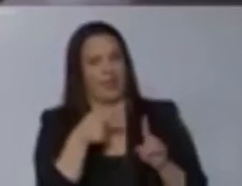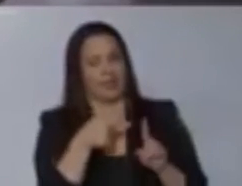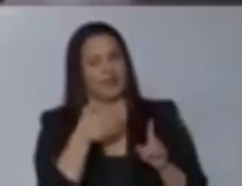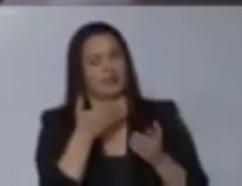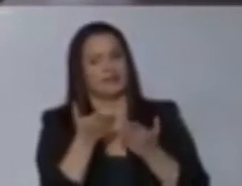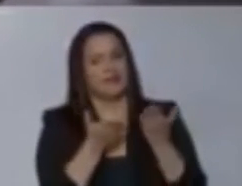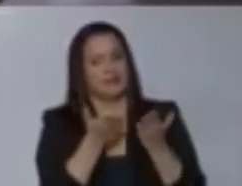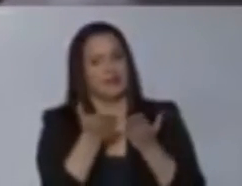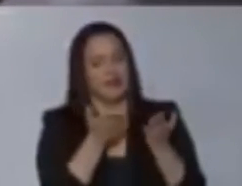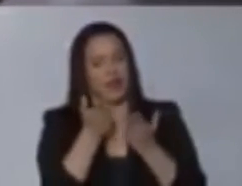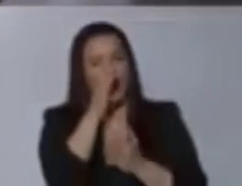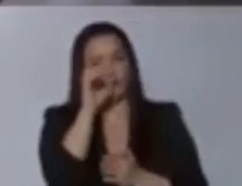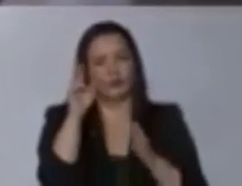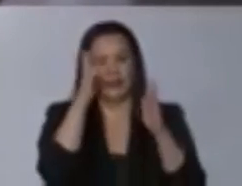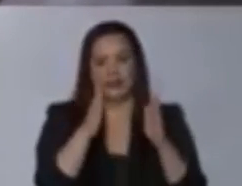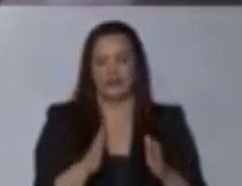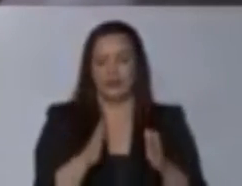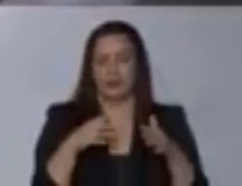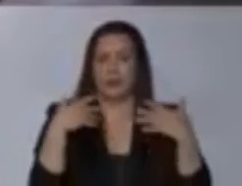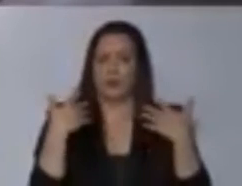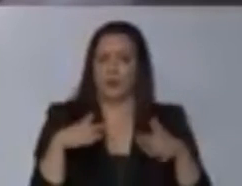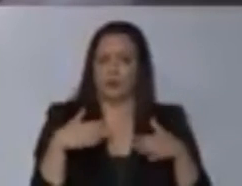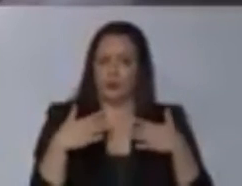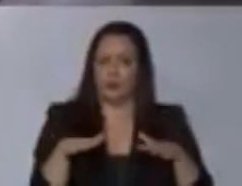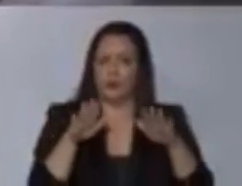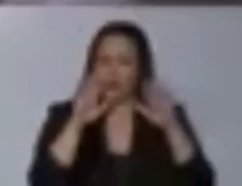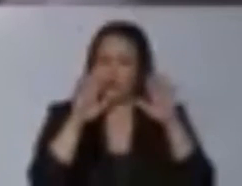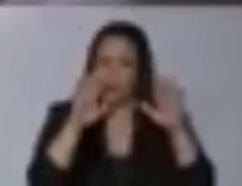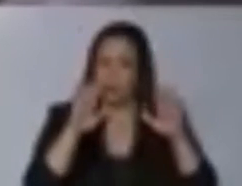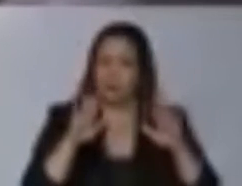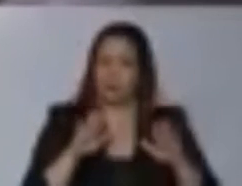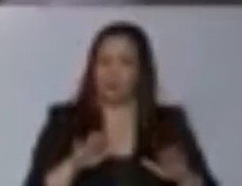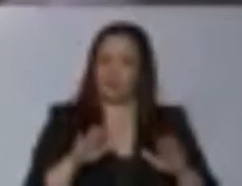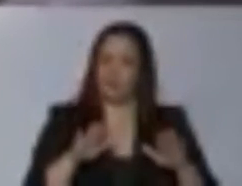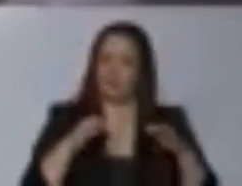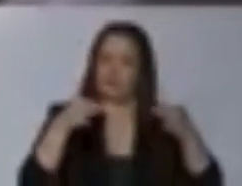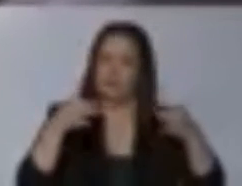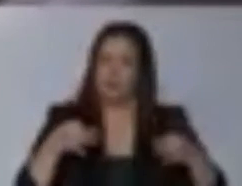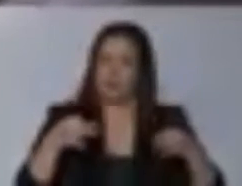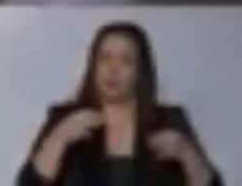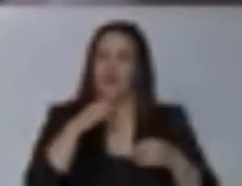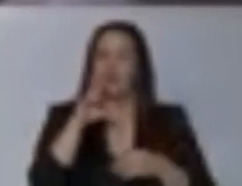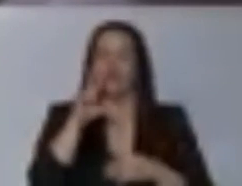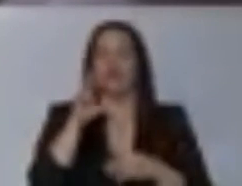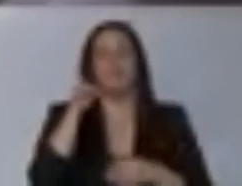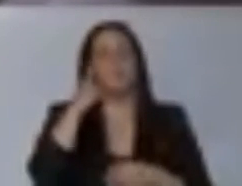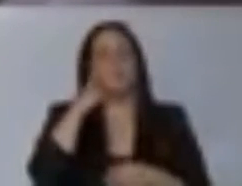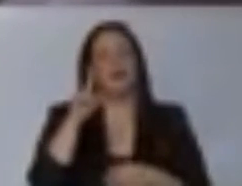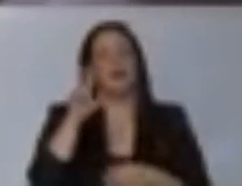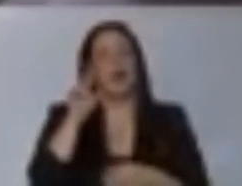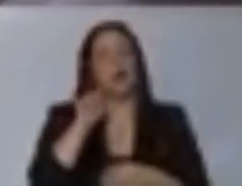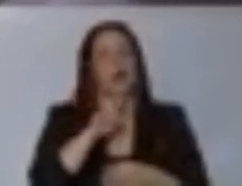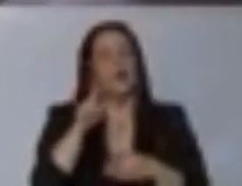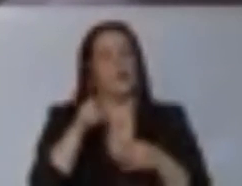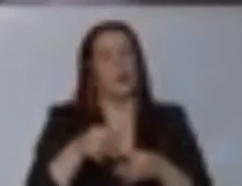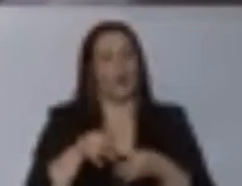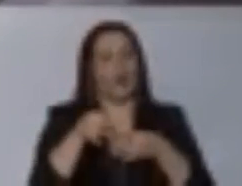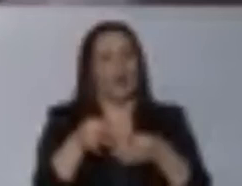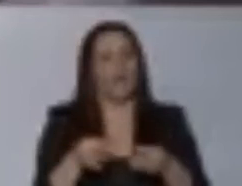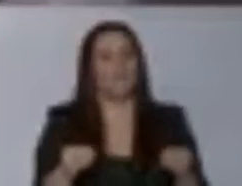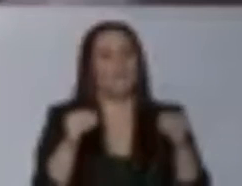con el nero y pulcritud y quiero para no extenderme más